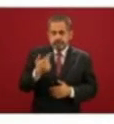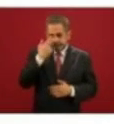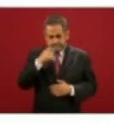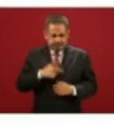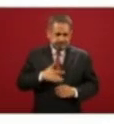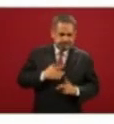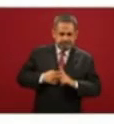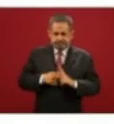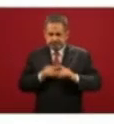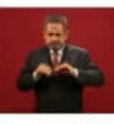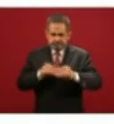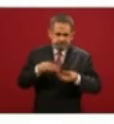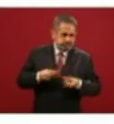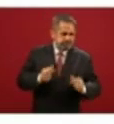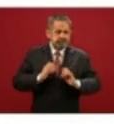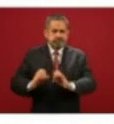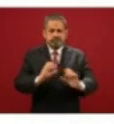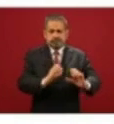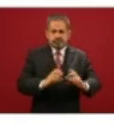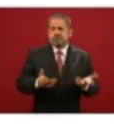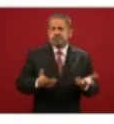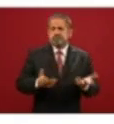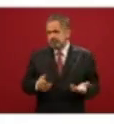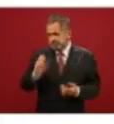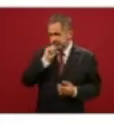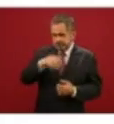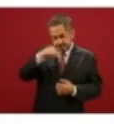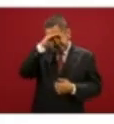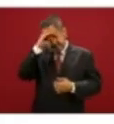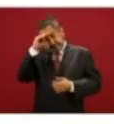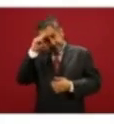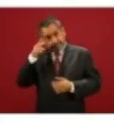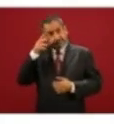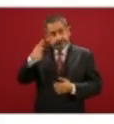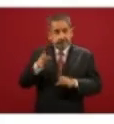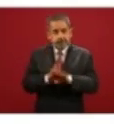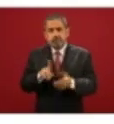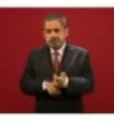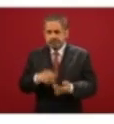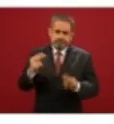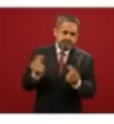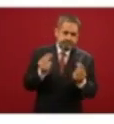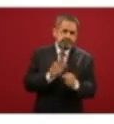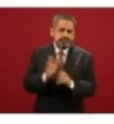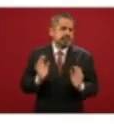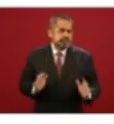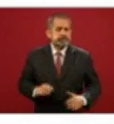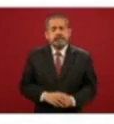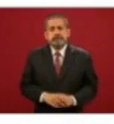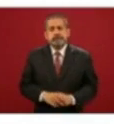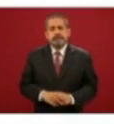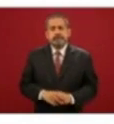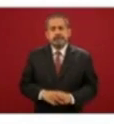los distintos insumos. Y esto también nos permite poner en perspectiva la necesidad.